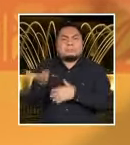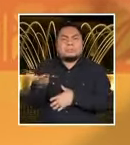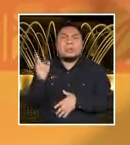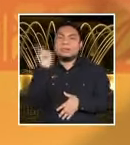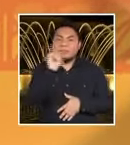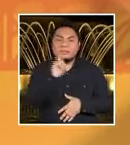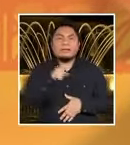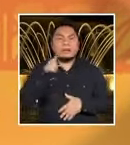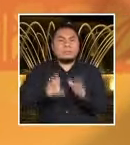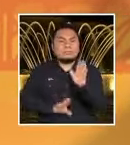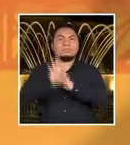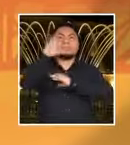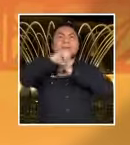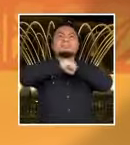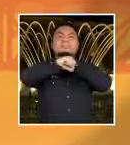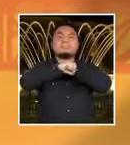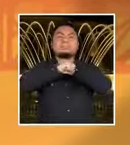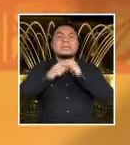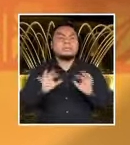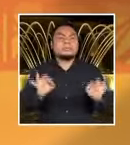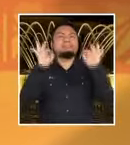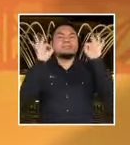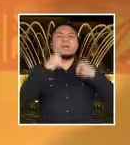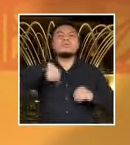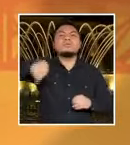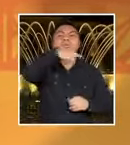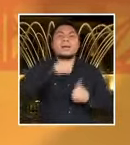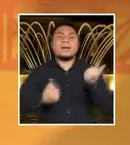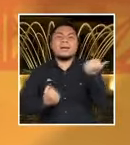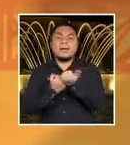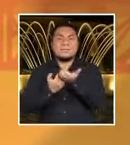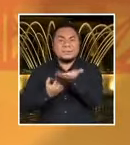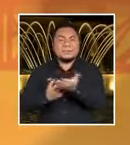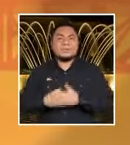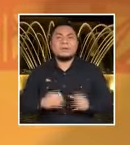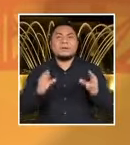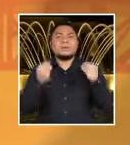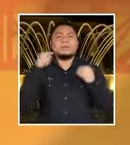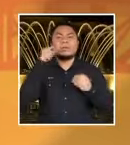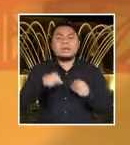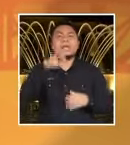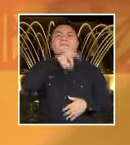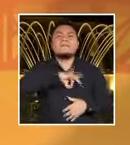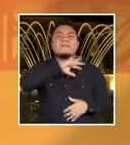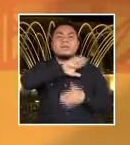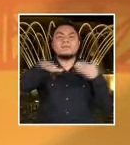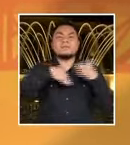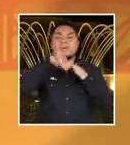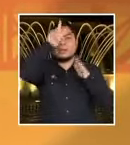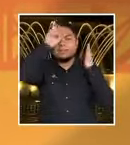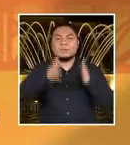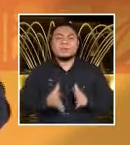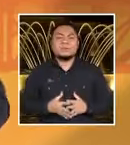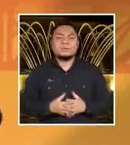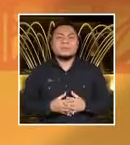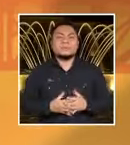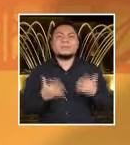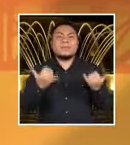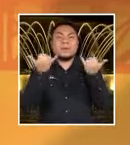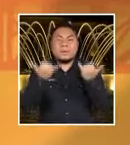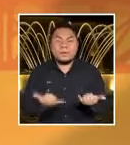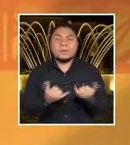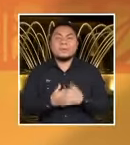El éxito de una campaña es que todos la apoyemos, porque es en beneficio de todos los peruanos.